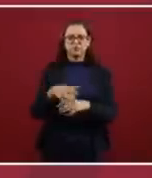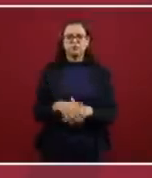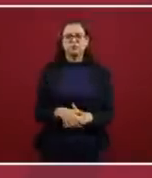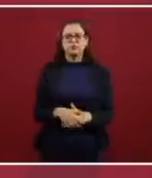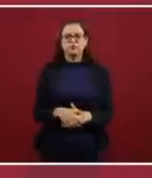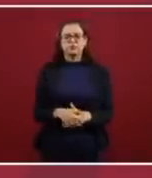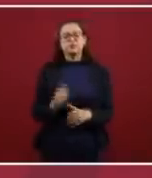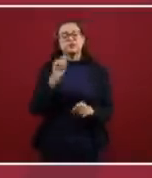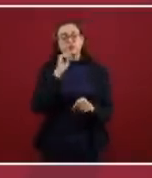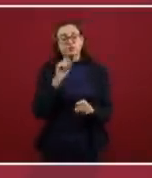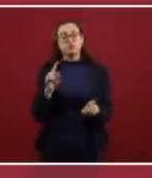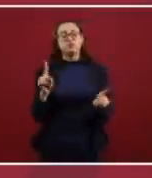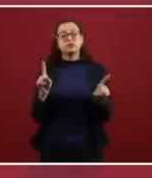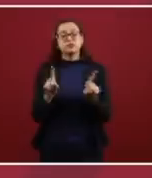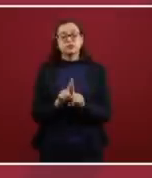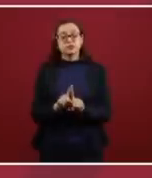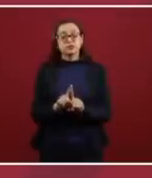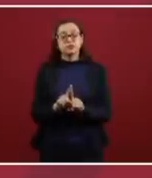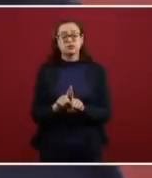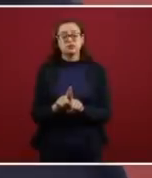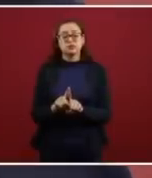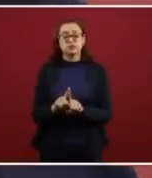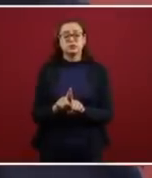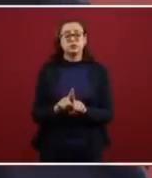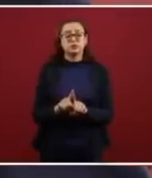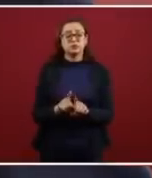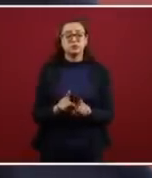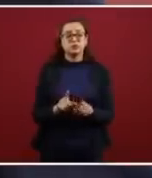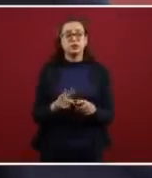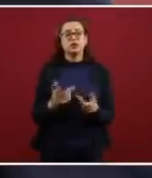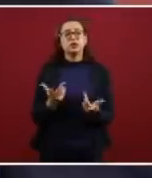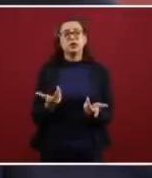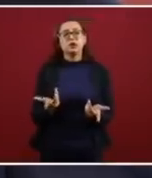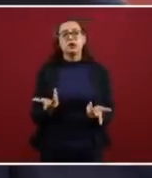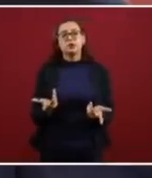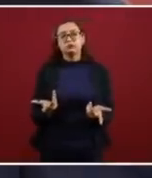también vamos a